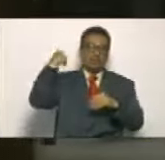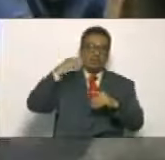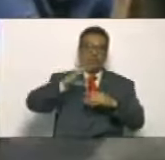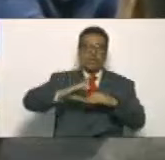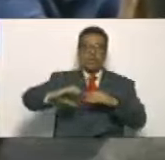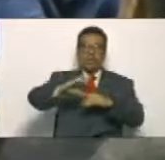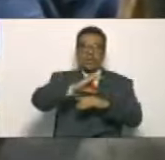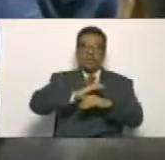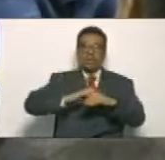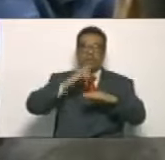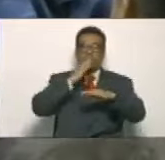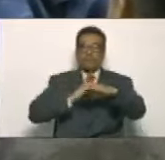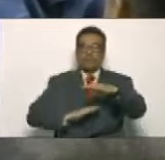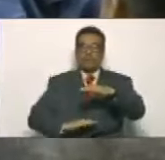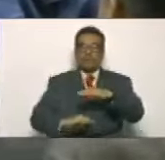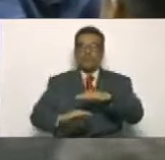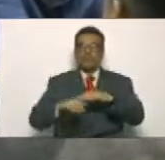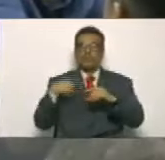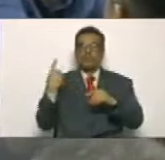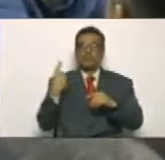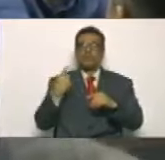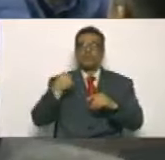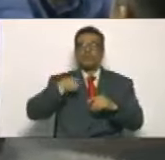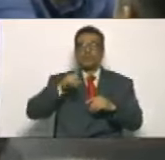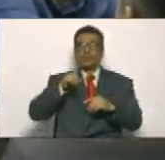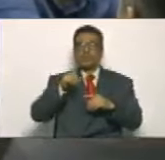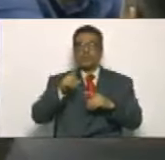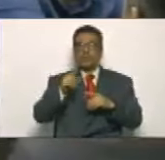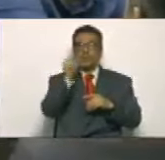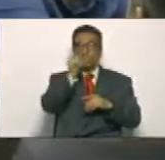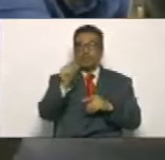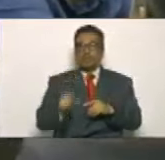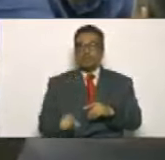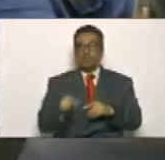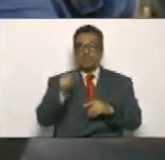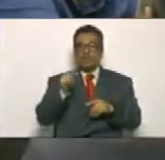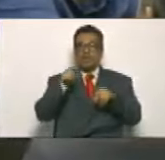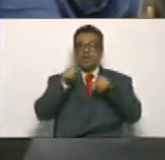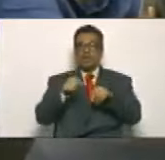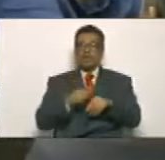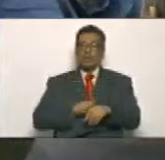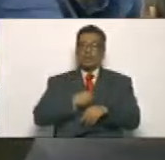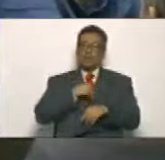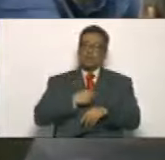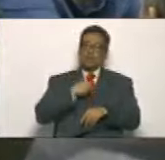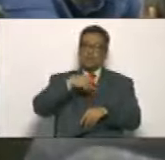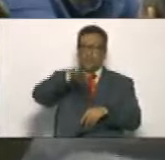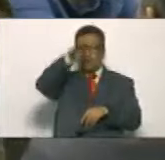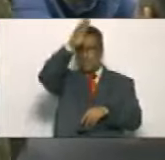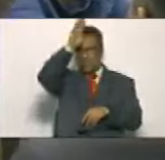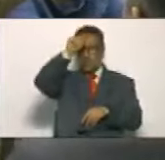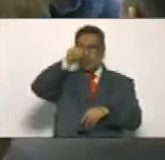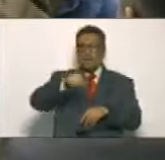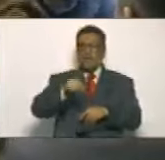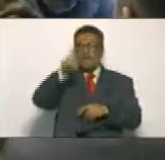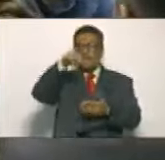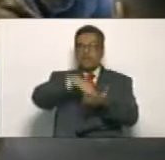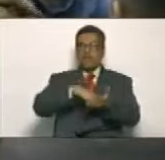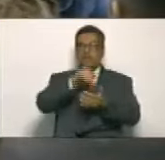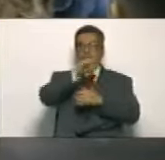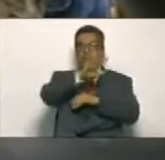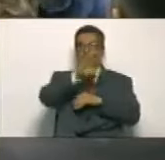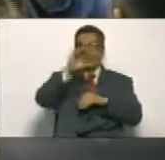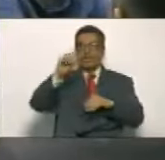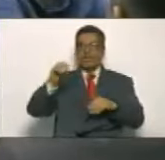culturas inferiores, que solo teníamos figura de gente. Hubo hasta una bula papal que llegó a decir, en 1500 y